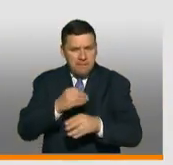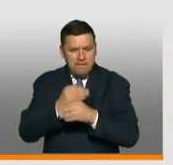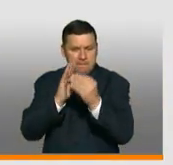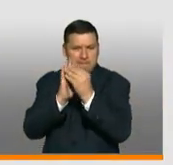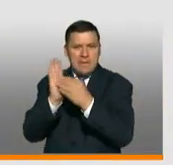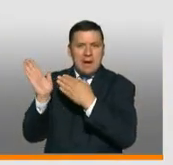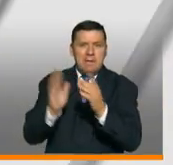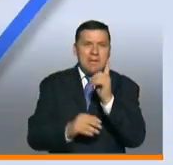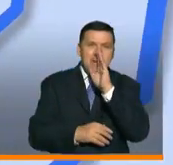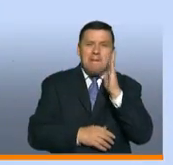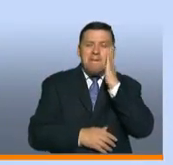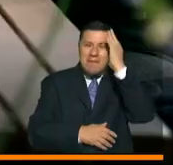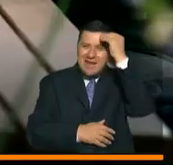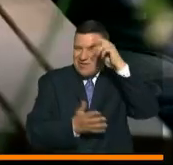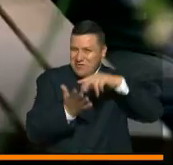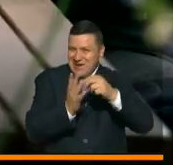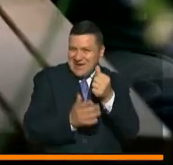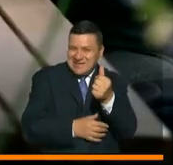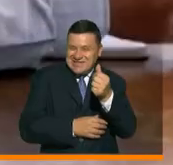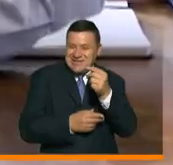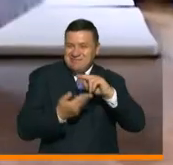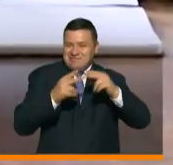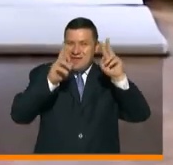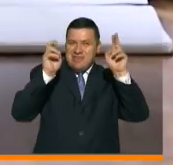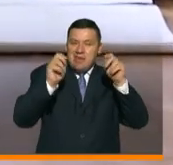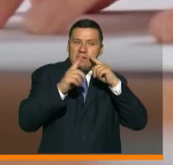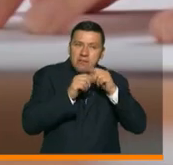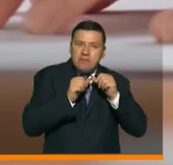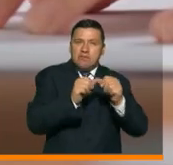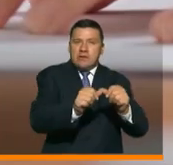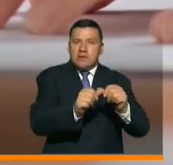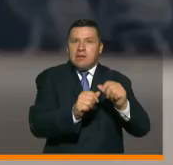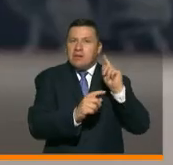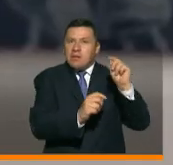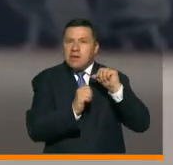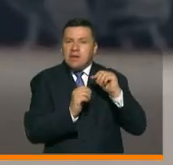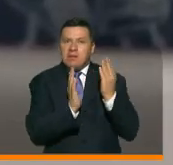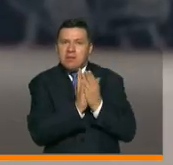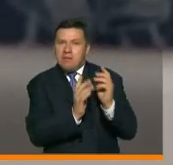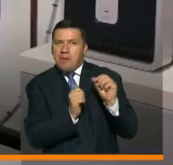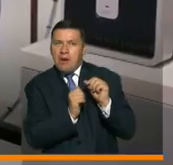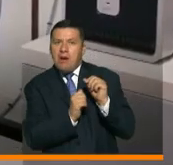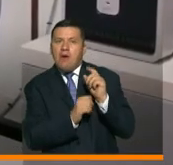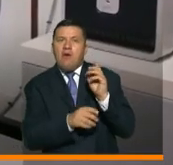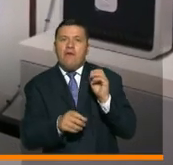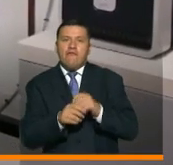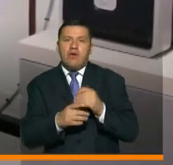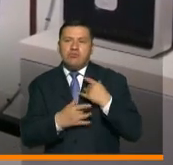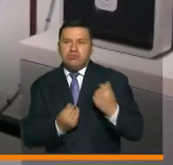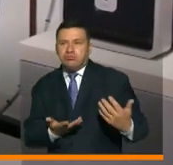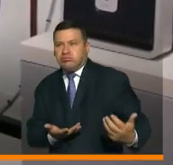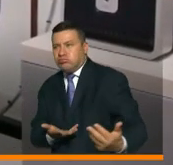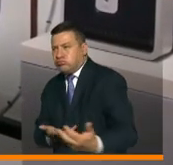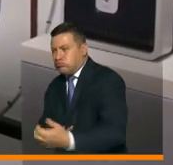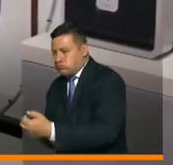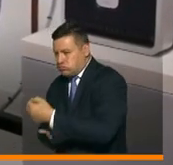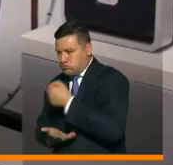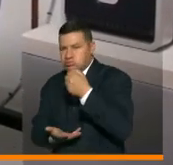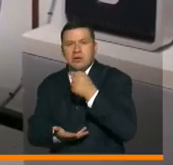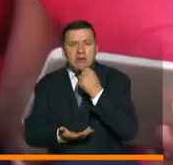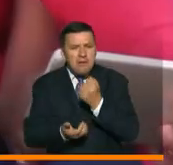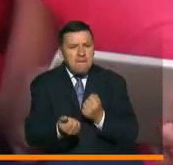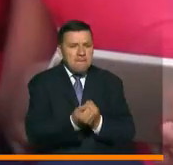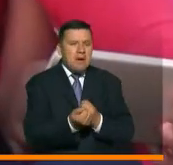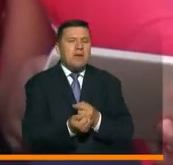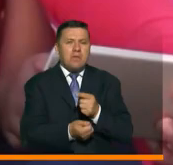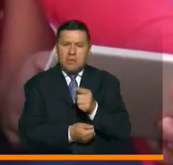estrategia Plan Padrino IES. Con el fin de asegurar la permanencia de los estudiantes en el sistema, se creó el Fondo Solidario para la Educación, que dispuso